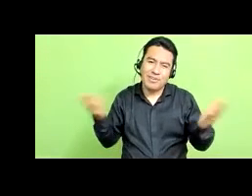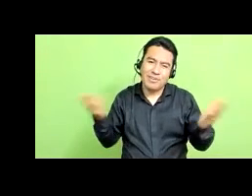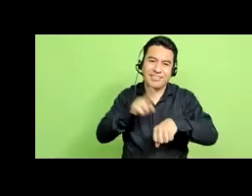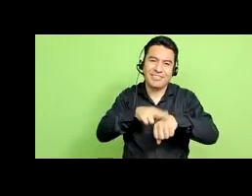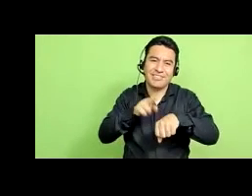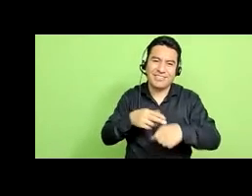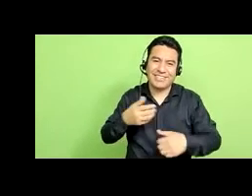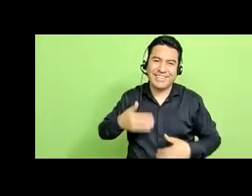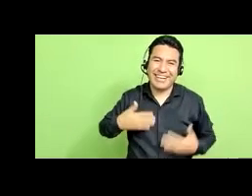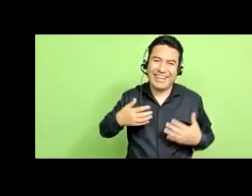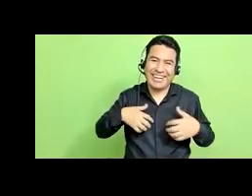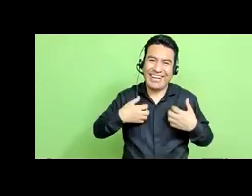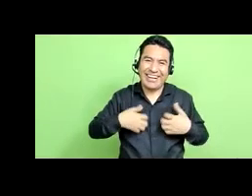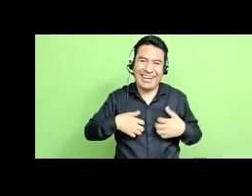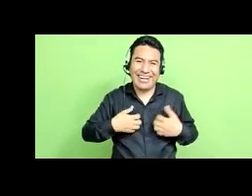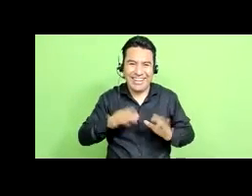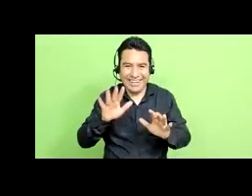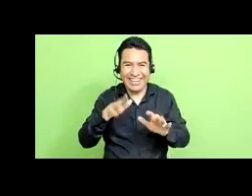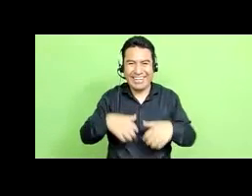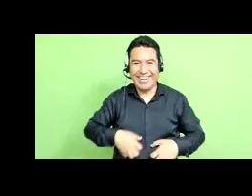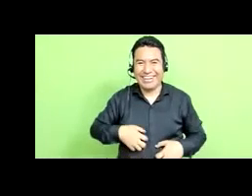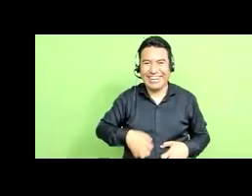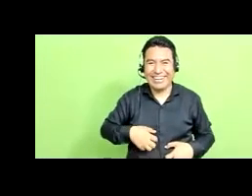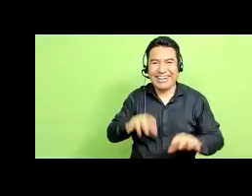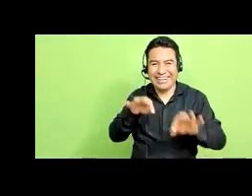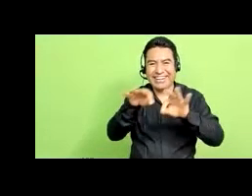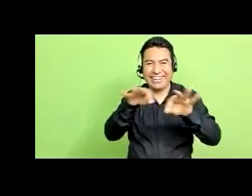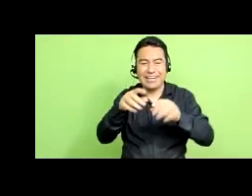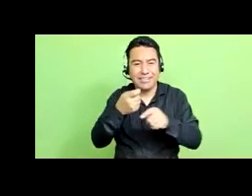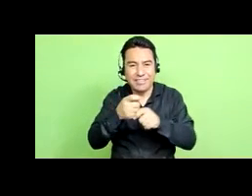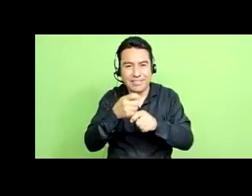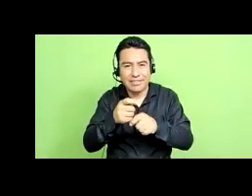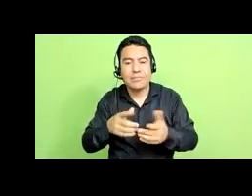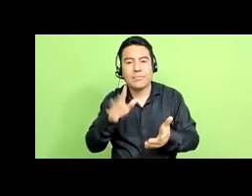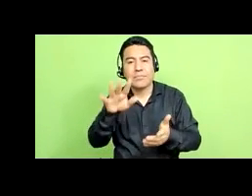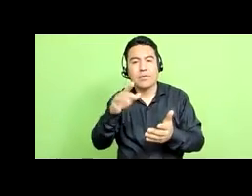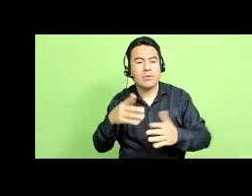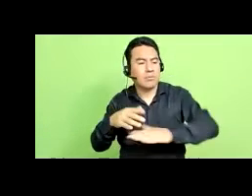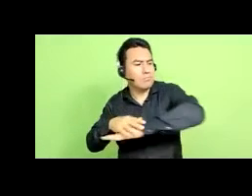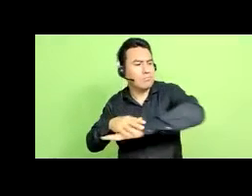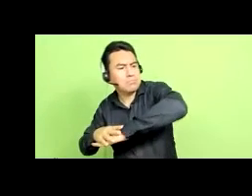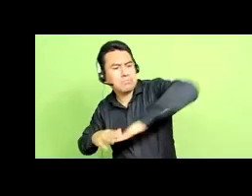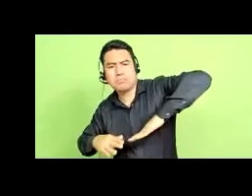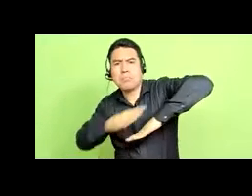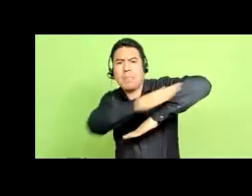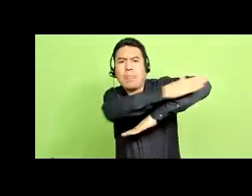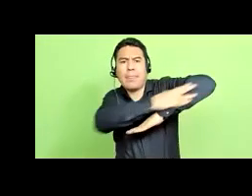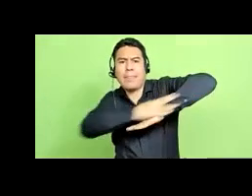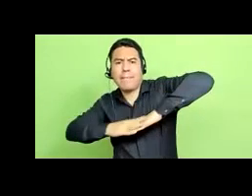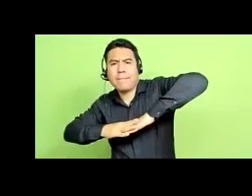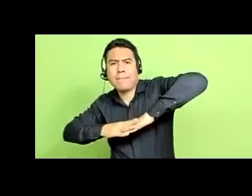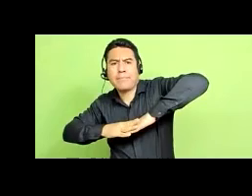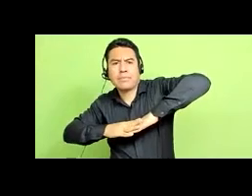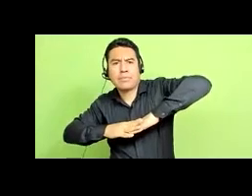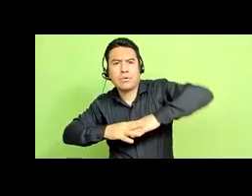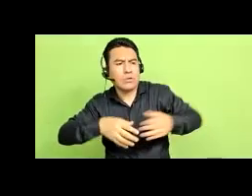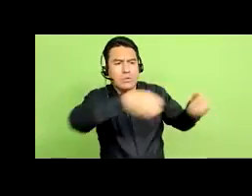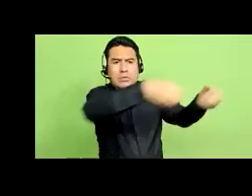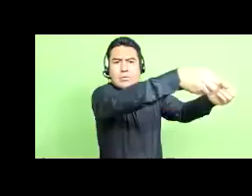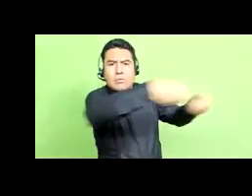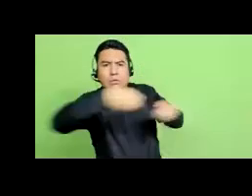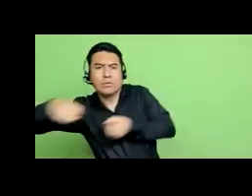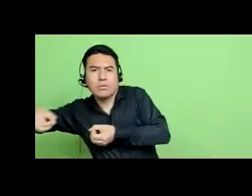se decidió que el corrector y todas las rampas las rampas y qué momento deben tener baranda en ambos lados como son las